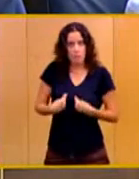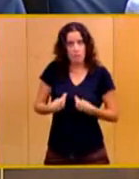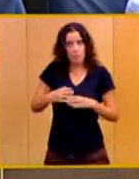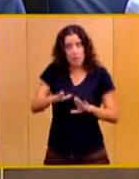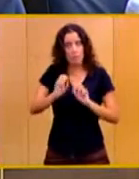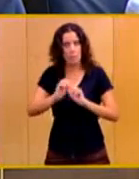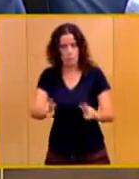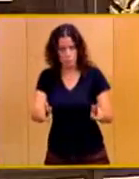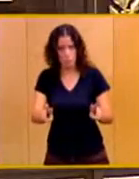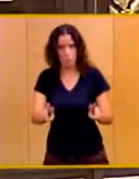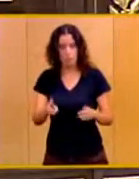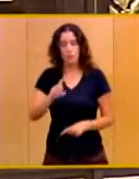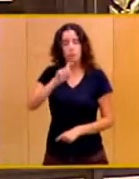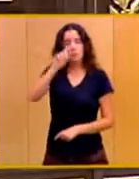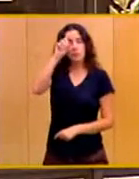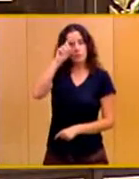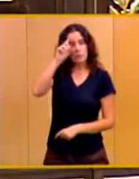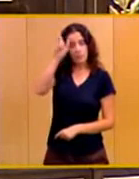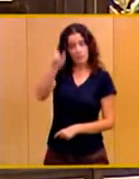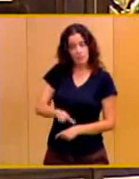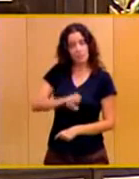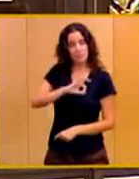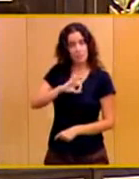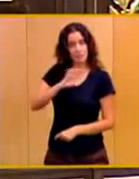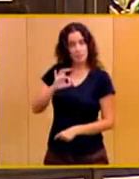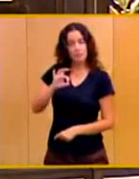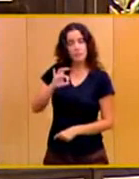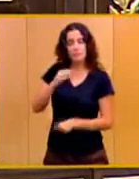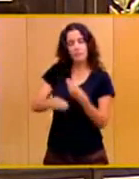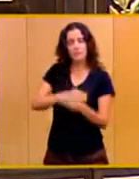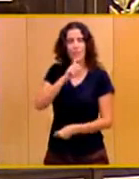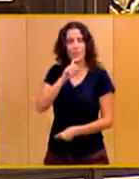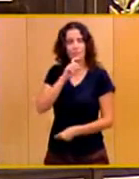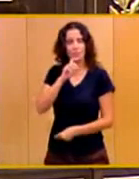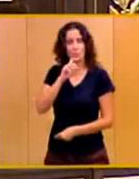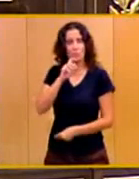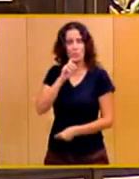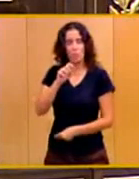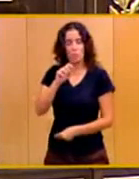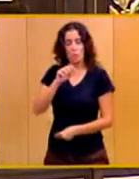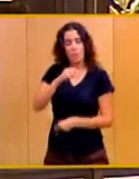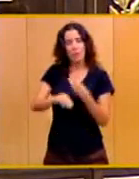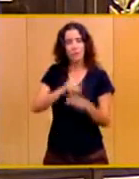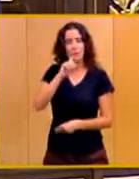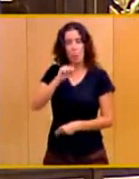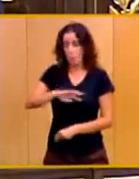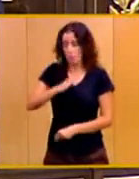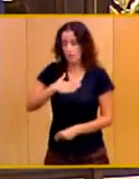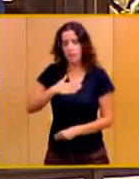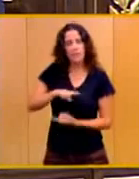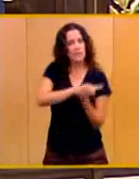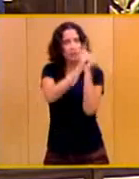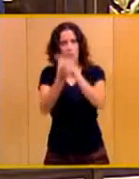señor Rodríguez Zapatero, en cambio, ha pasado de la noche al día, del negro al blanco, de la indolencia a